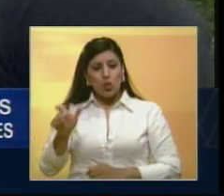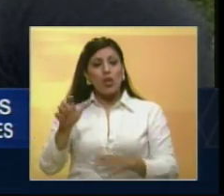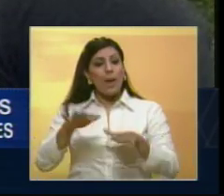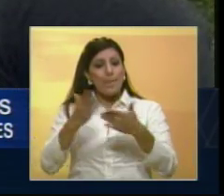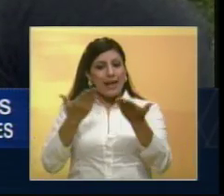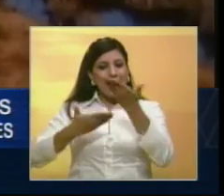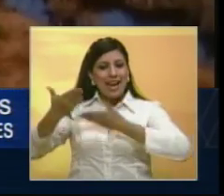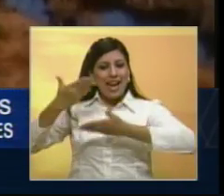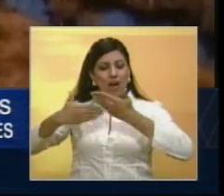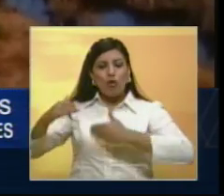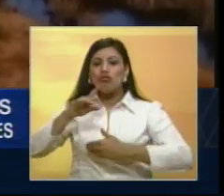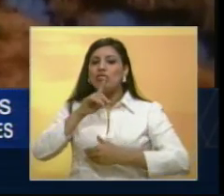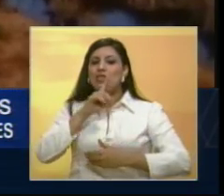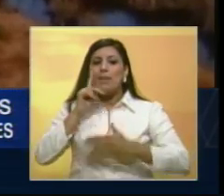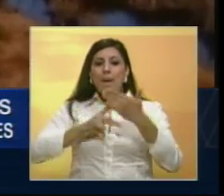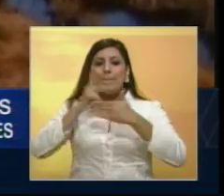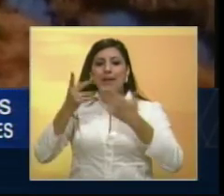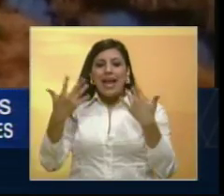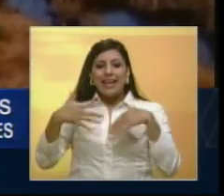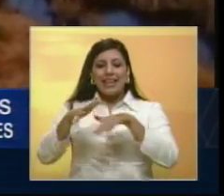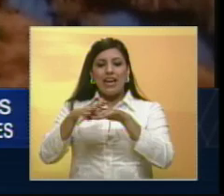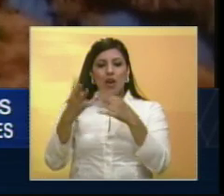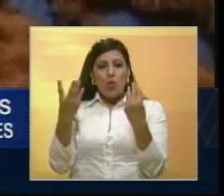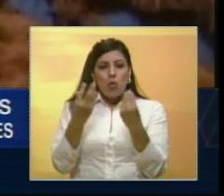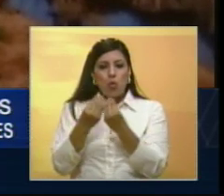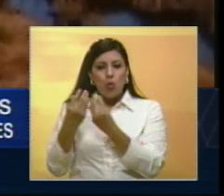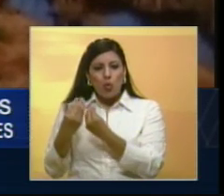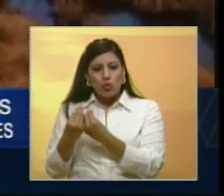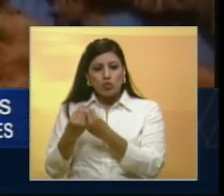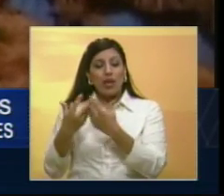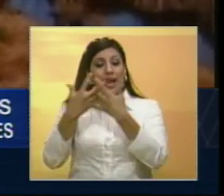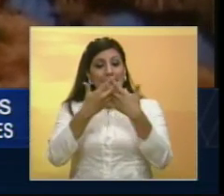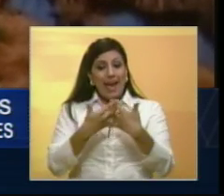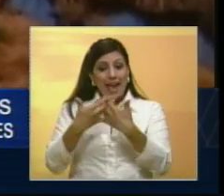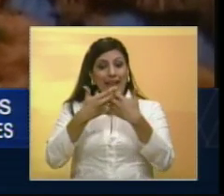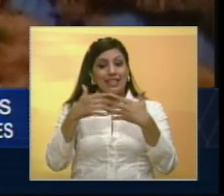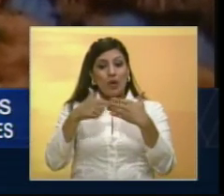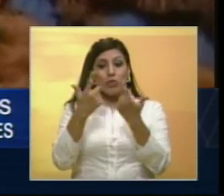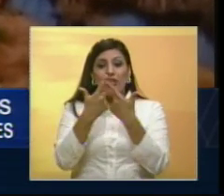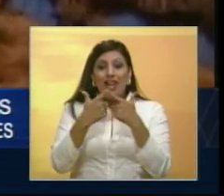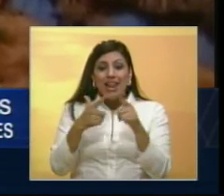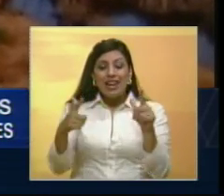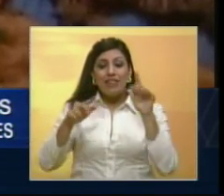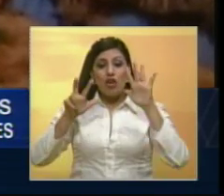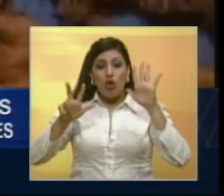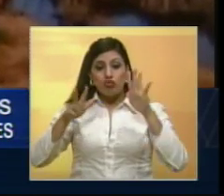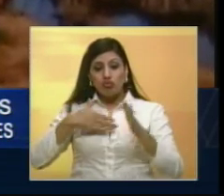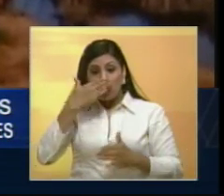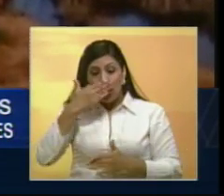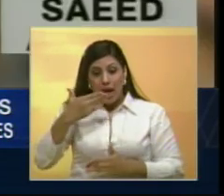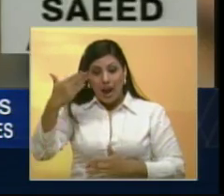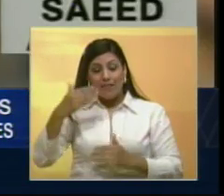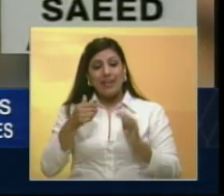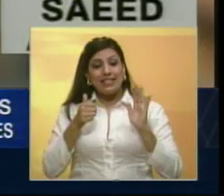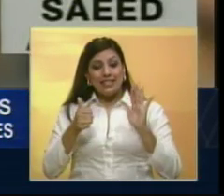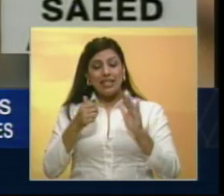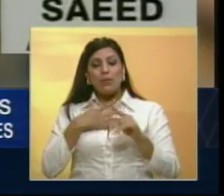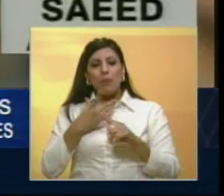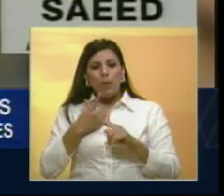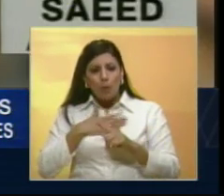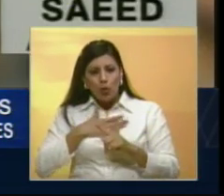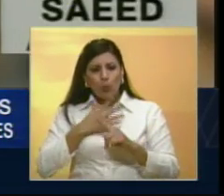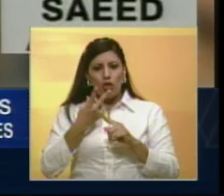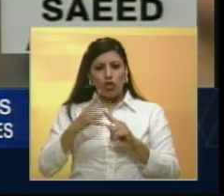las negociaciones del llamado Plan Integral de Acción Conjunta. Estados Unidos liberó a 8 iraníes, 6 con doble